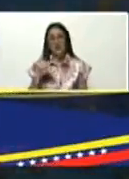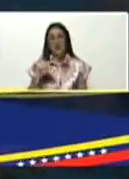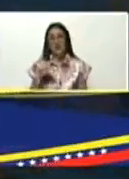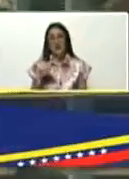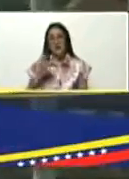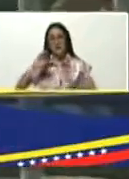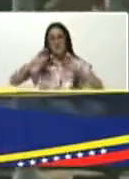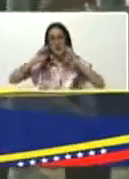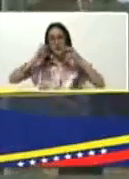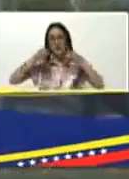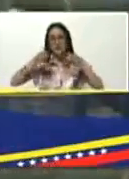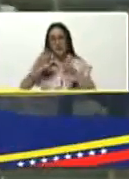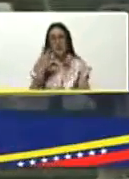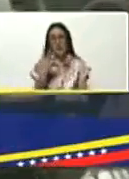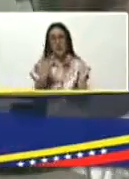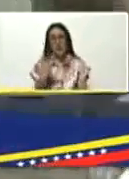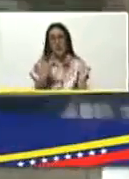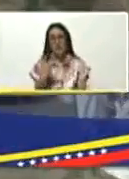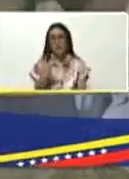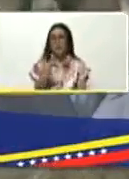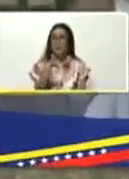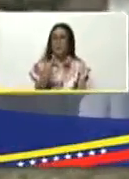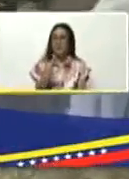maíz de